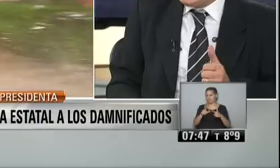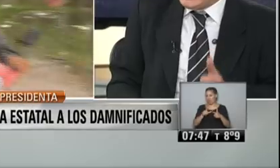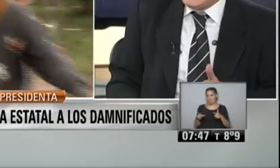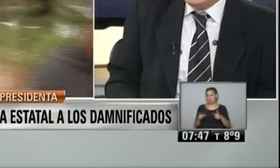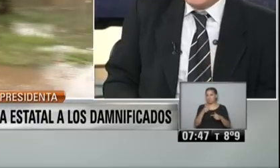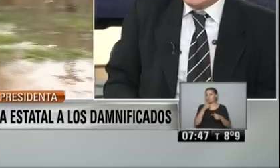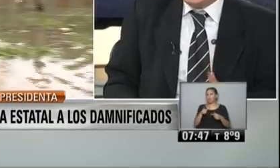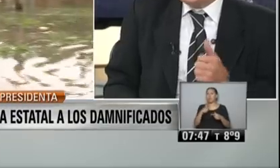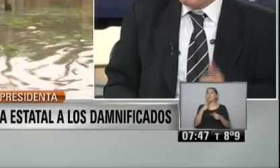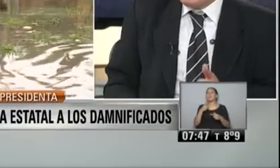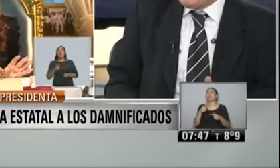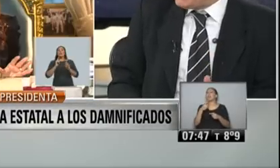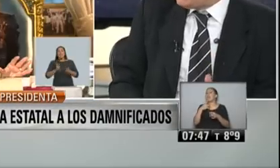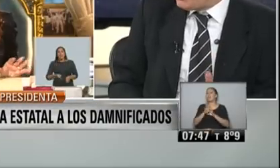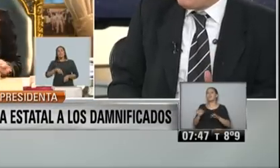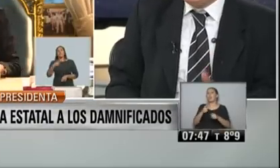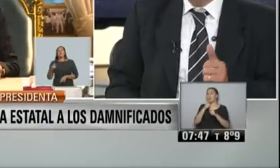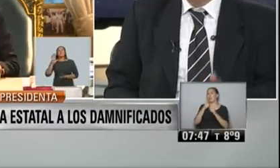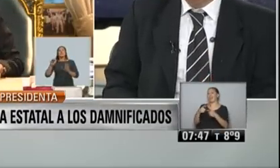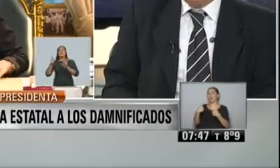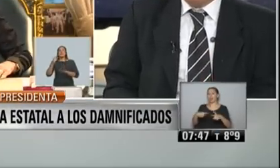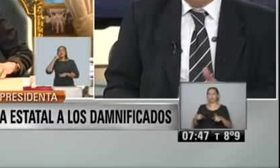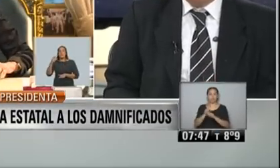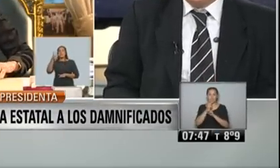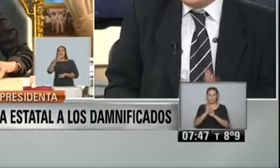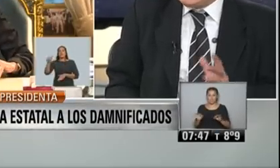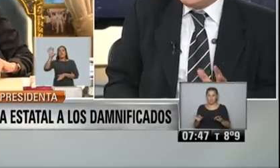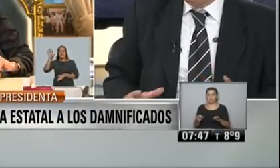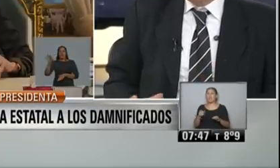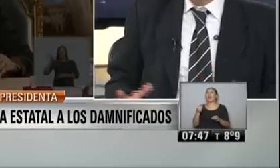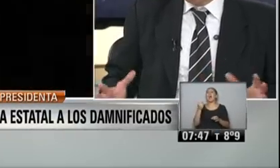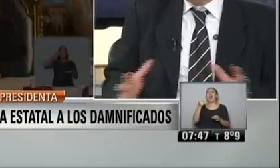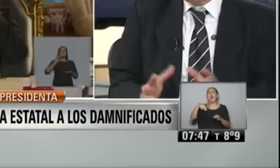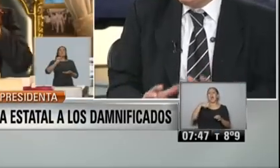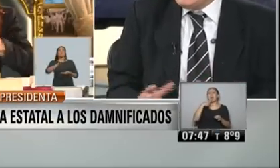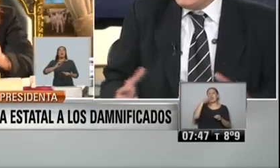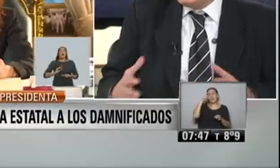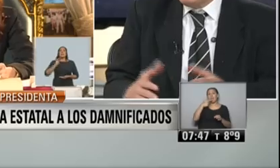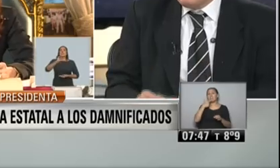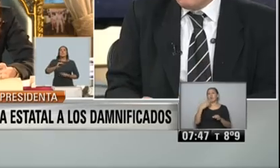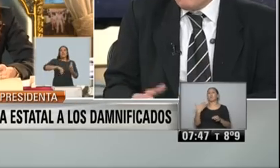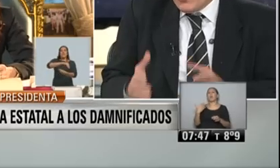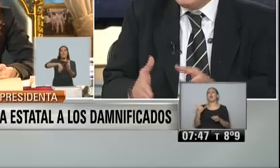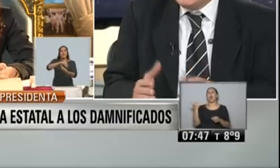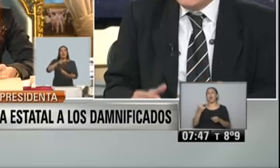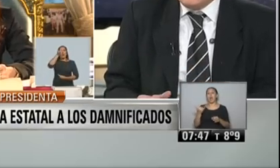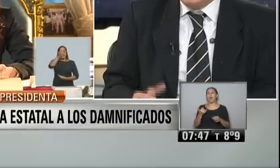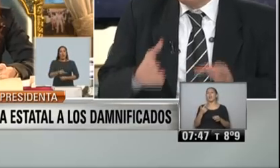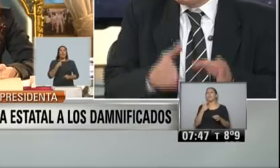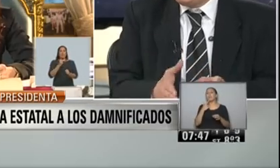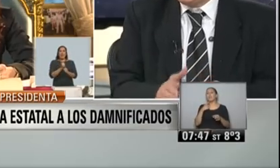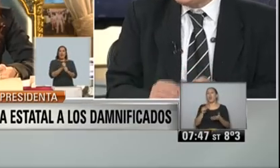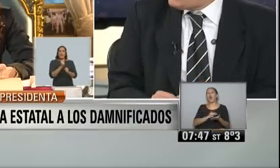a la gente que acceda rápidamente a estos beneficios de hecho lancés pondría oficinas O o puestos de